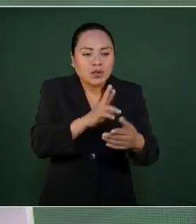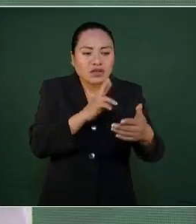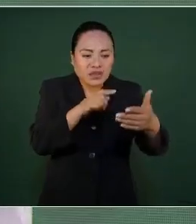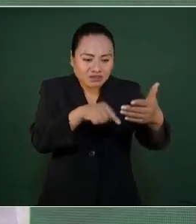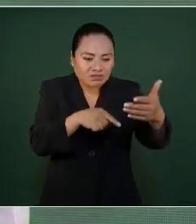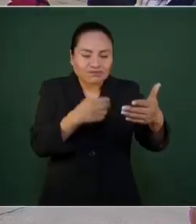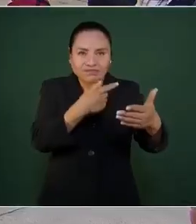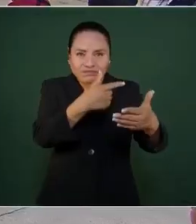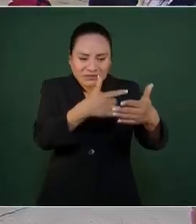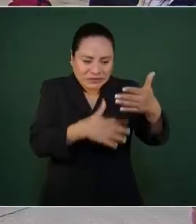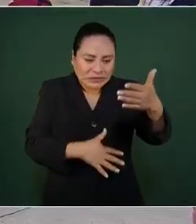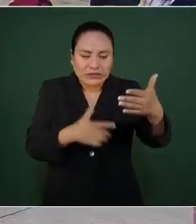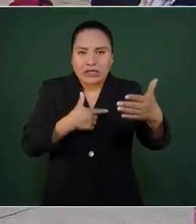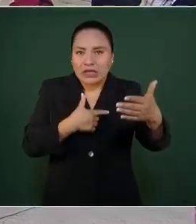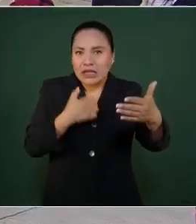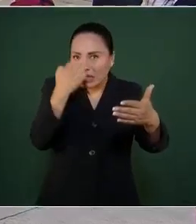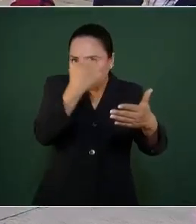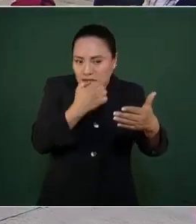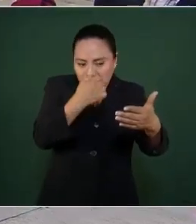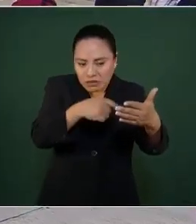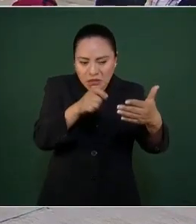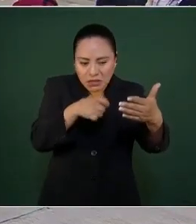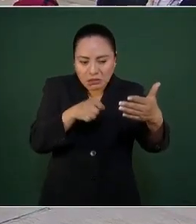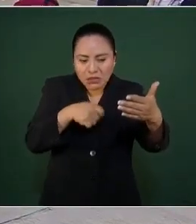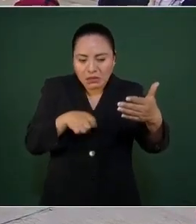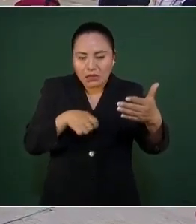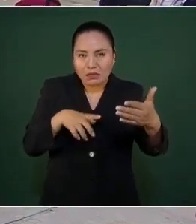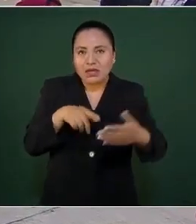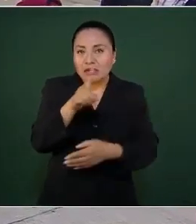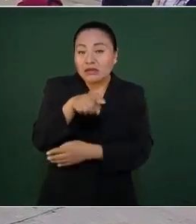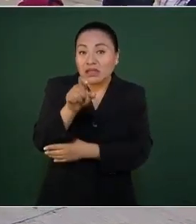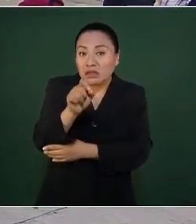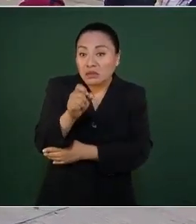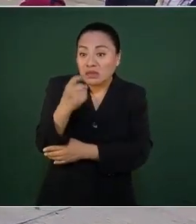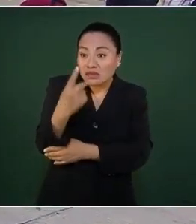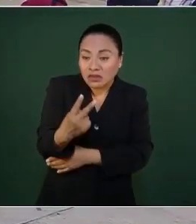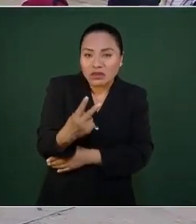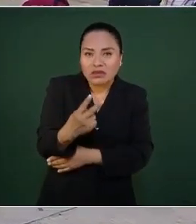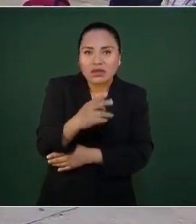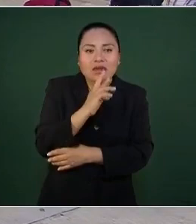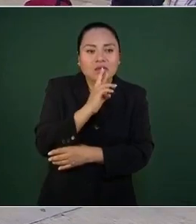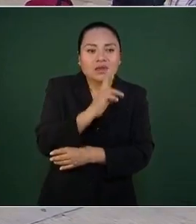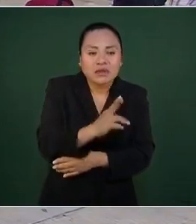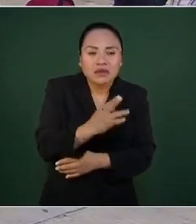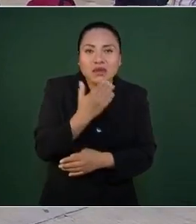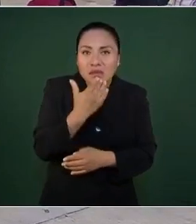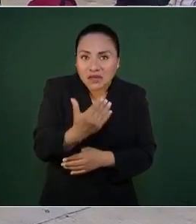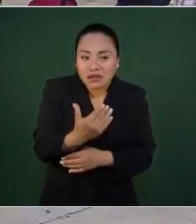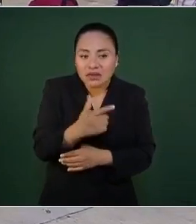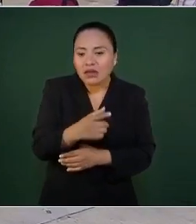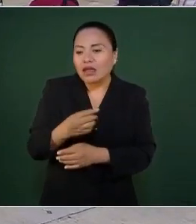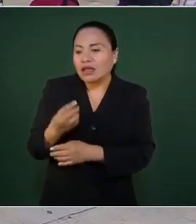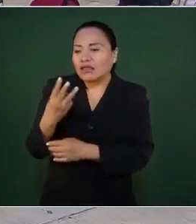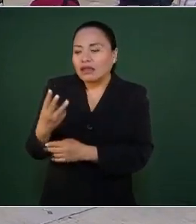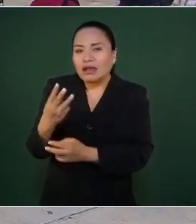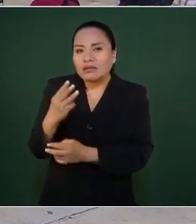Los que contestaban bien 122 de las 125, que solo fallaban en